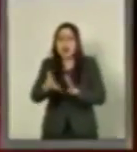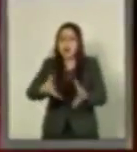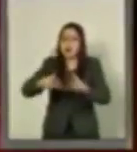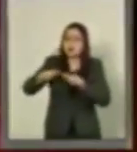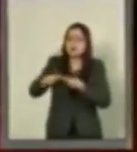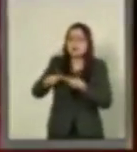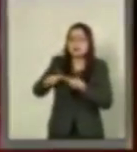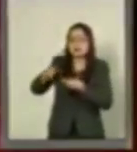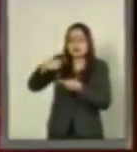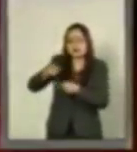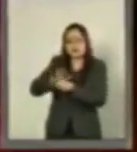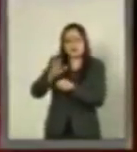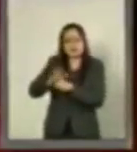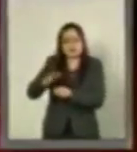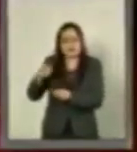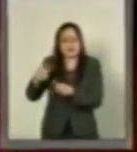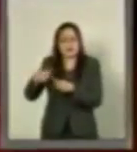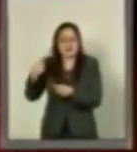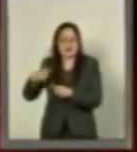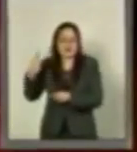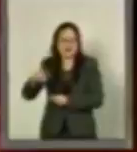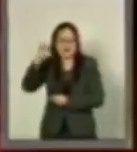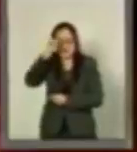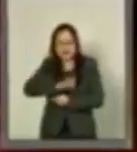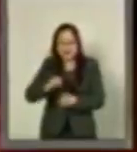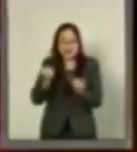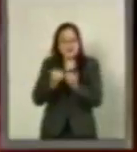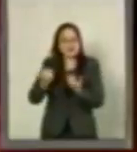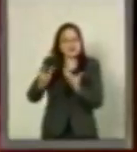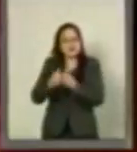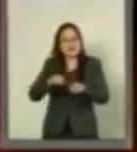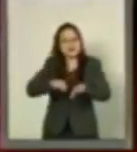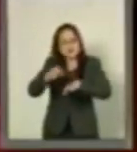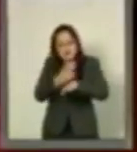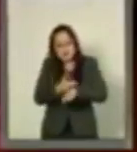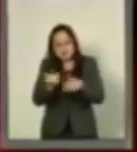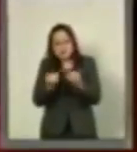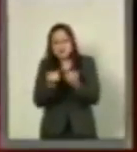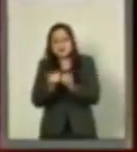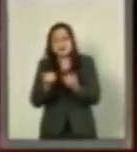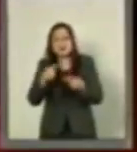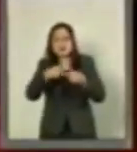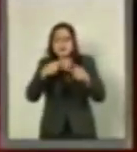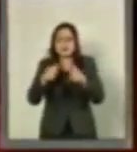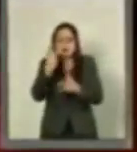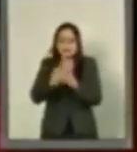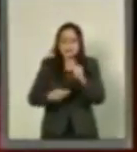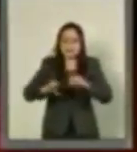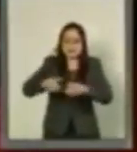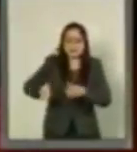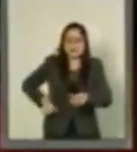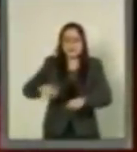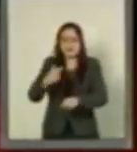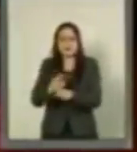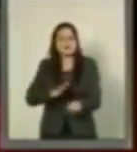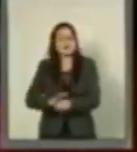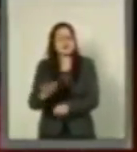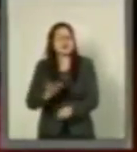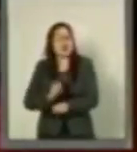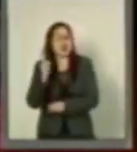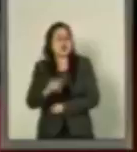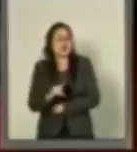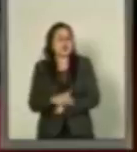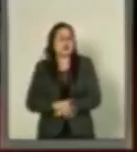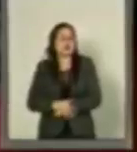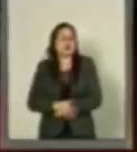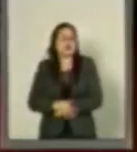desde la aportación del patrón o la aportación del trabajador mismo, y los gobernadores con una desfachatez digan es